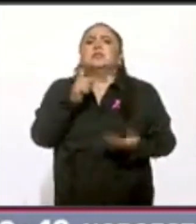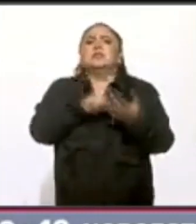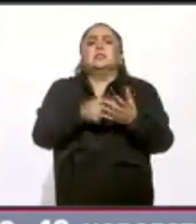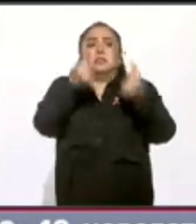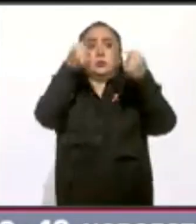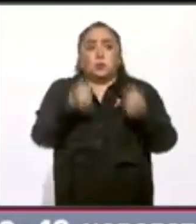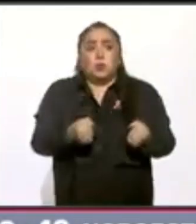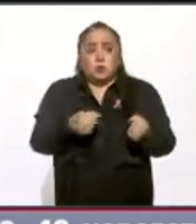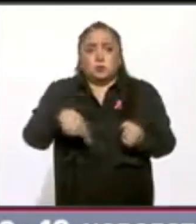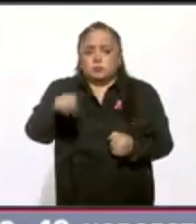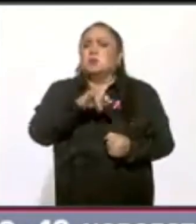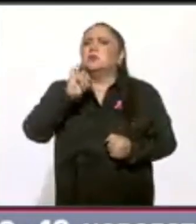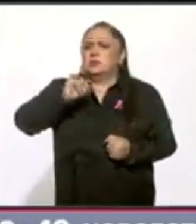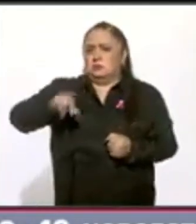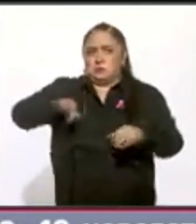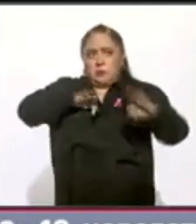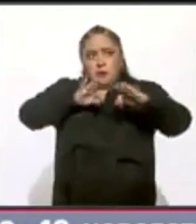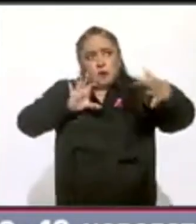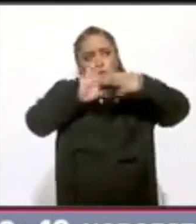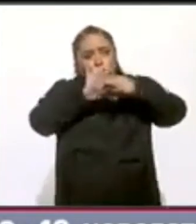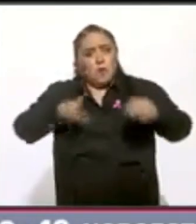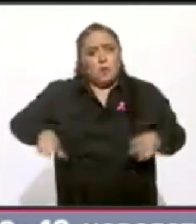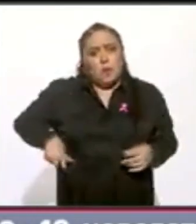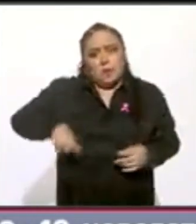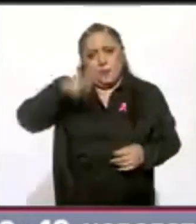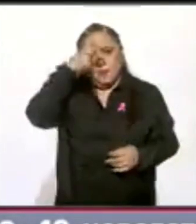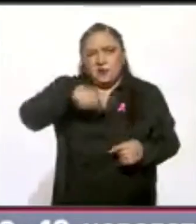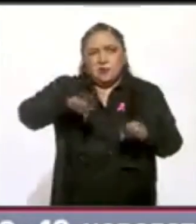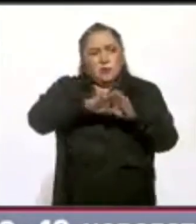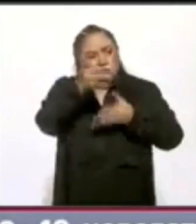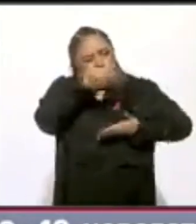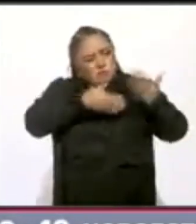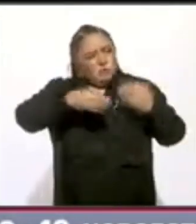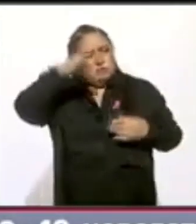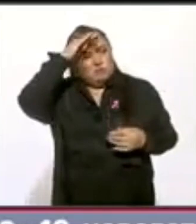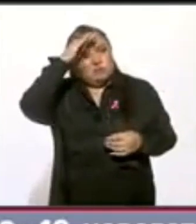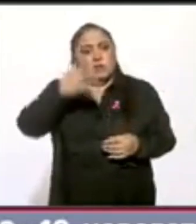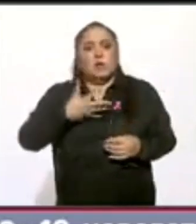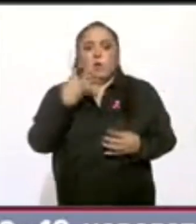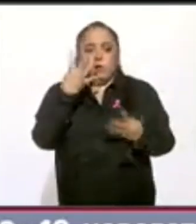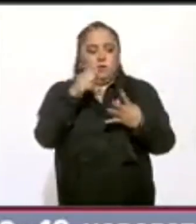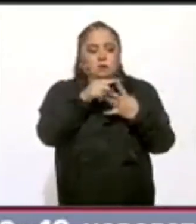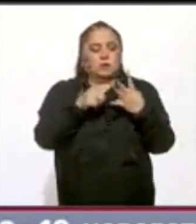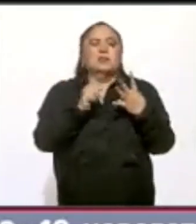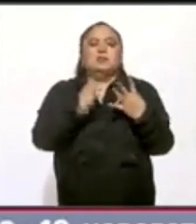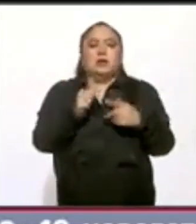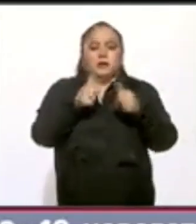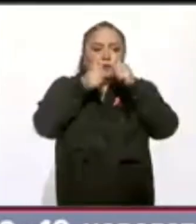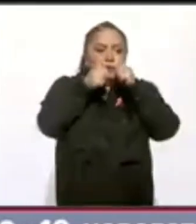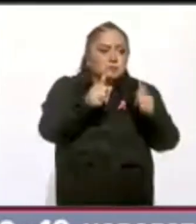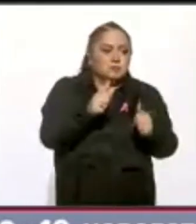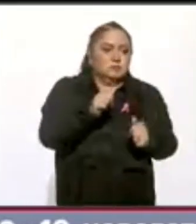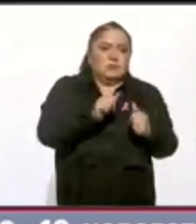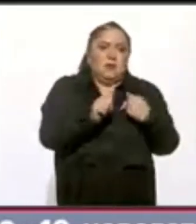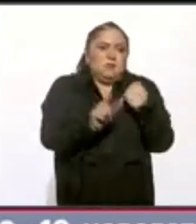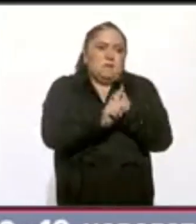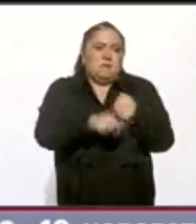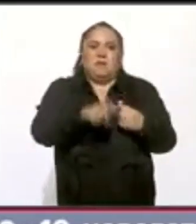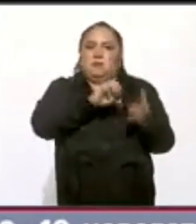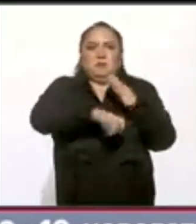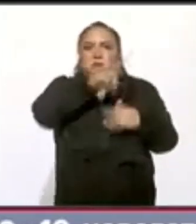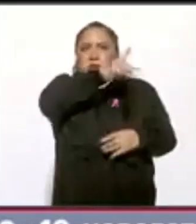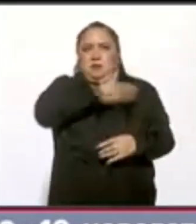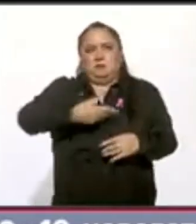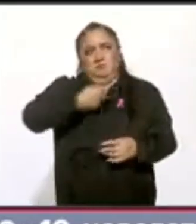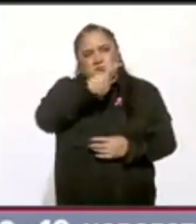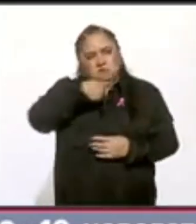entonces decidimos colaborar con el gobierno de México y diseñamos una estrategia que tiene 4 ejes. Atención a las causas, igual que el presidente,